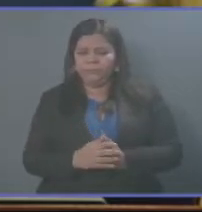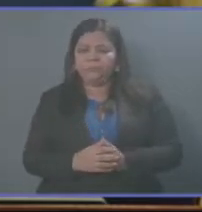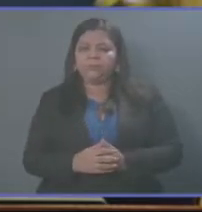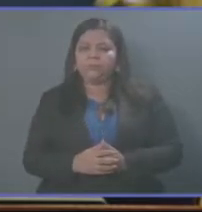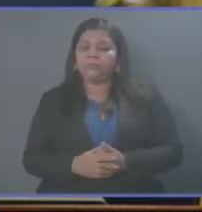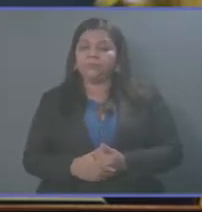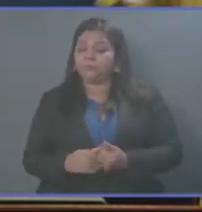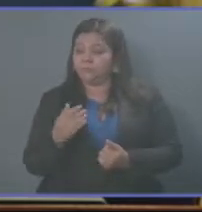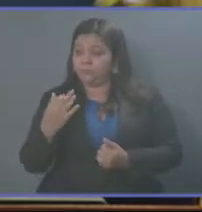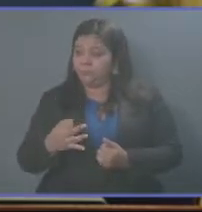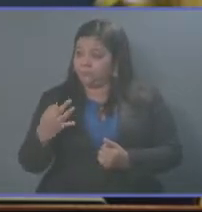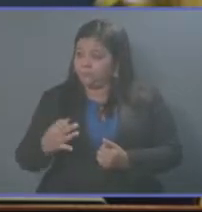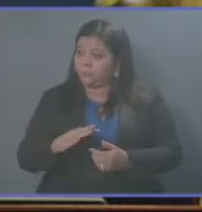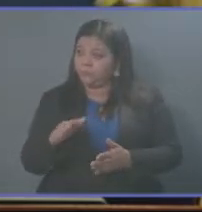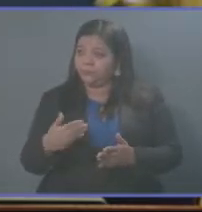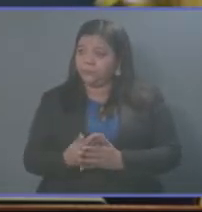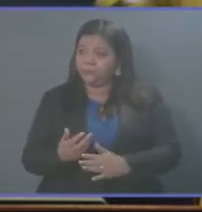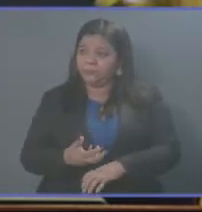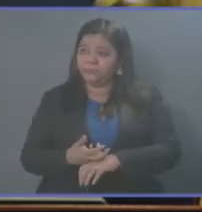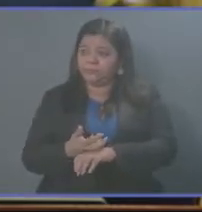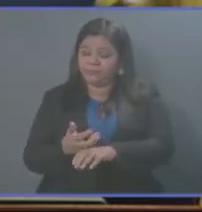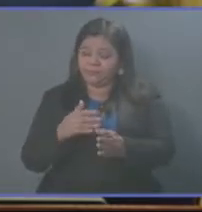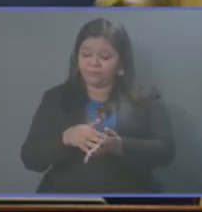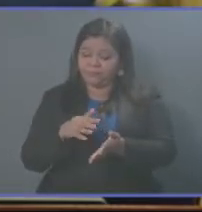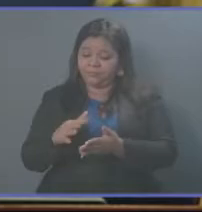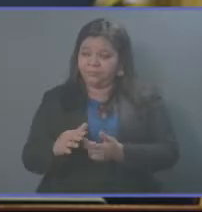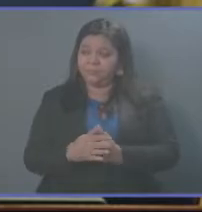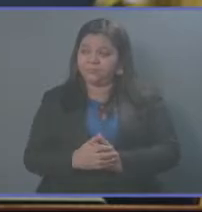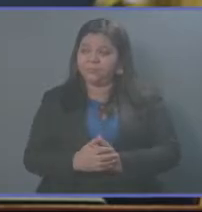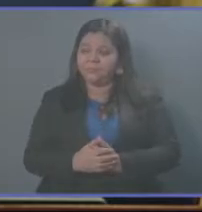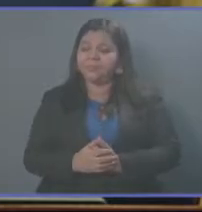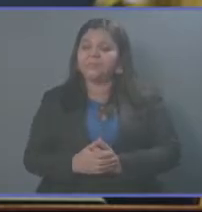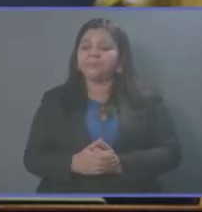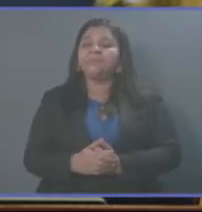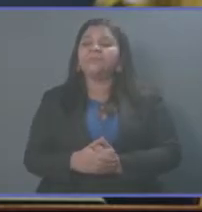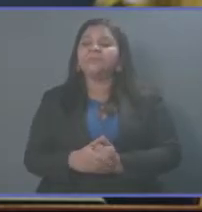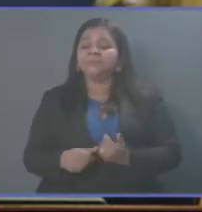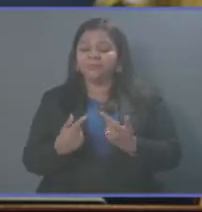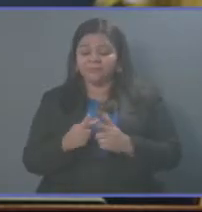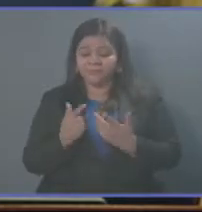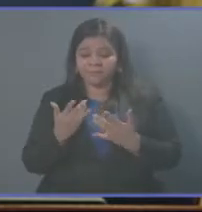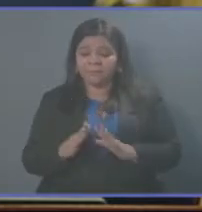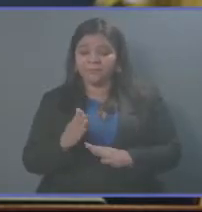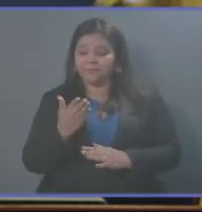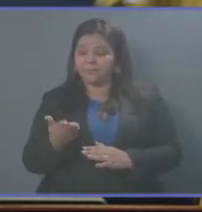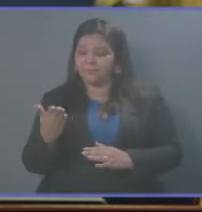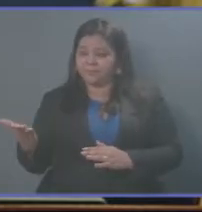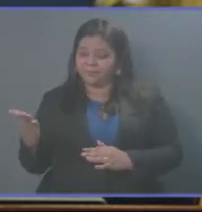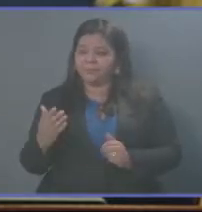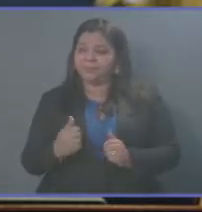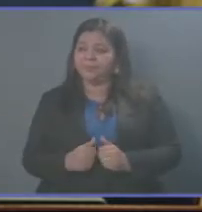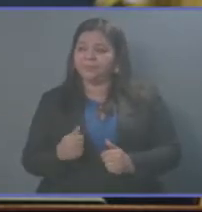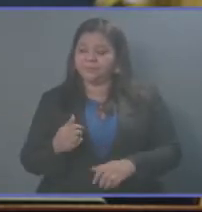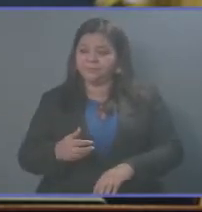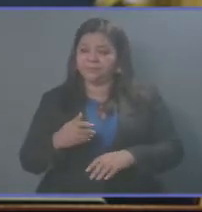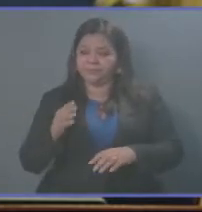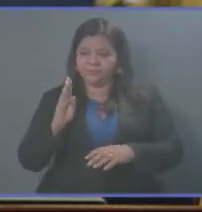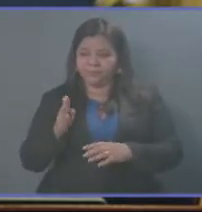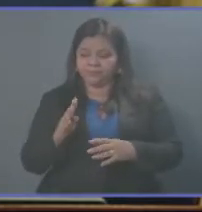La demanda de transporte público supone también un asunto colectivo y un